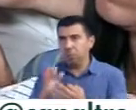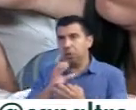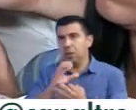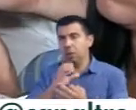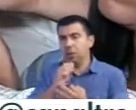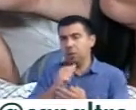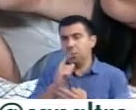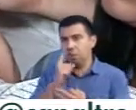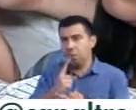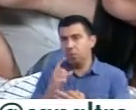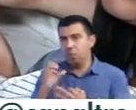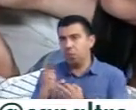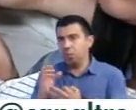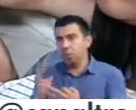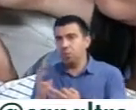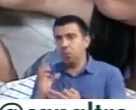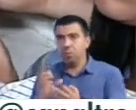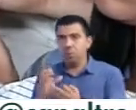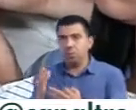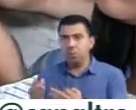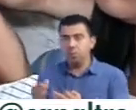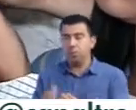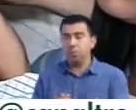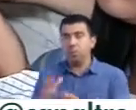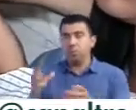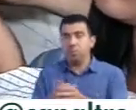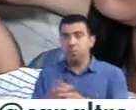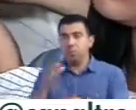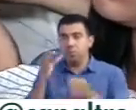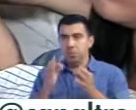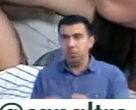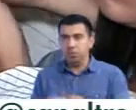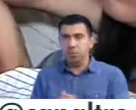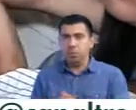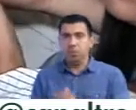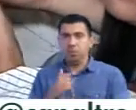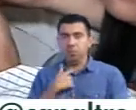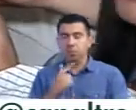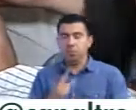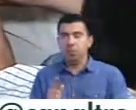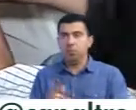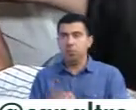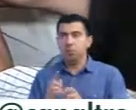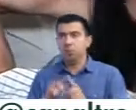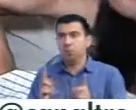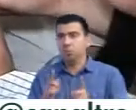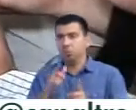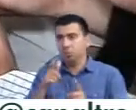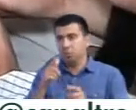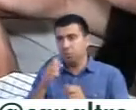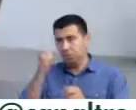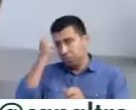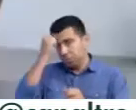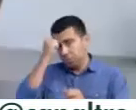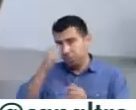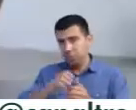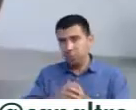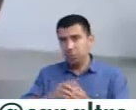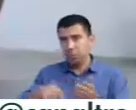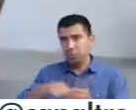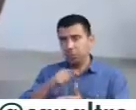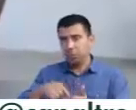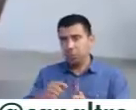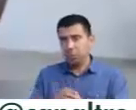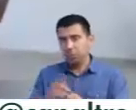catatumbo catatumbo tres estarán conformados entonces por los docentes contratados que se van a inscribir se